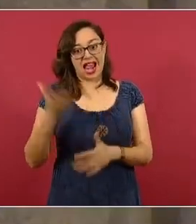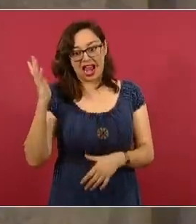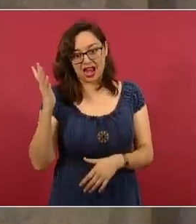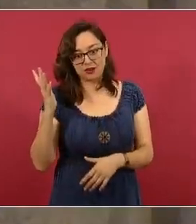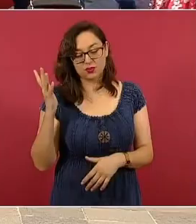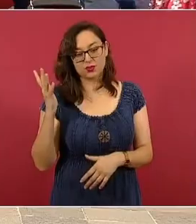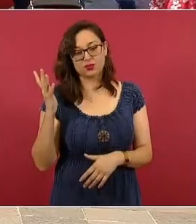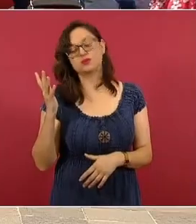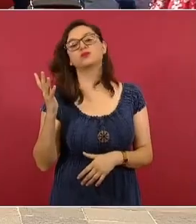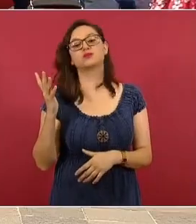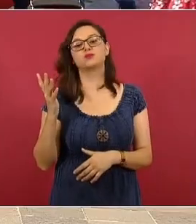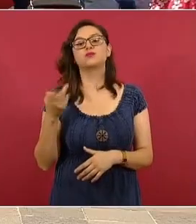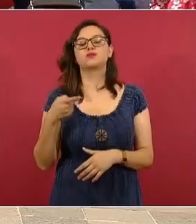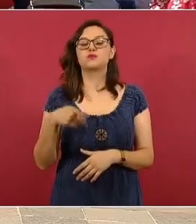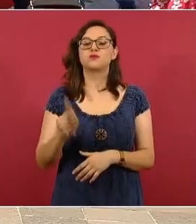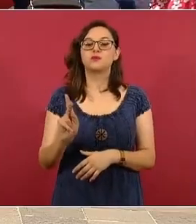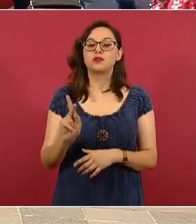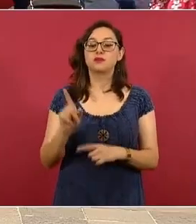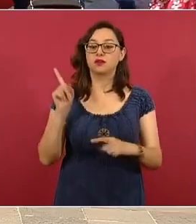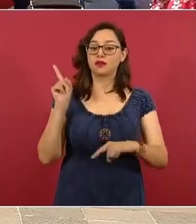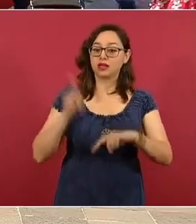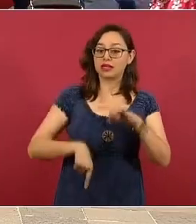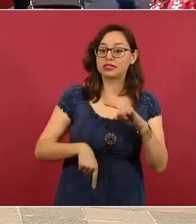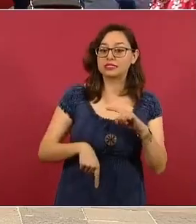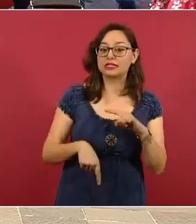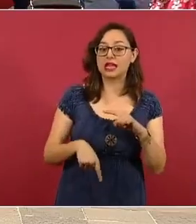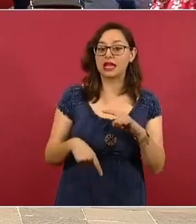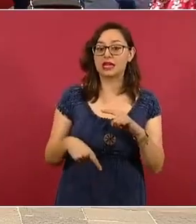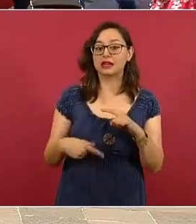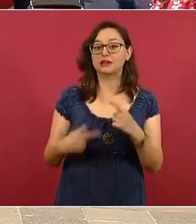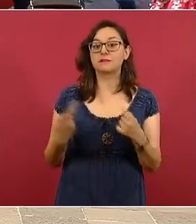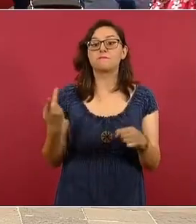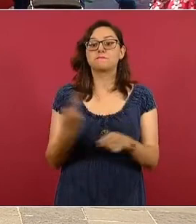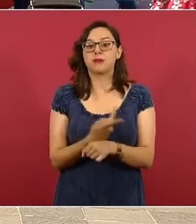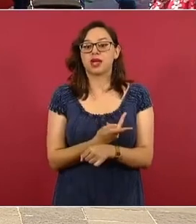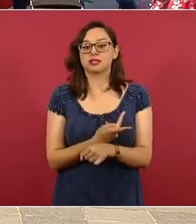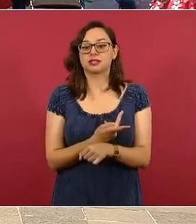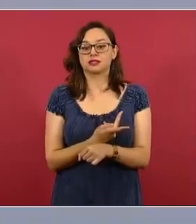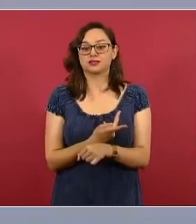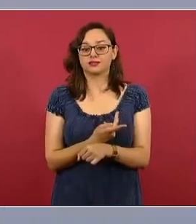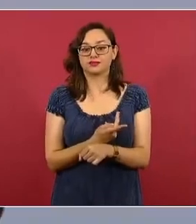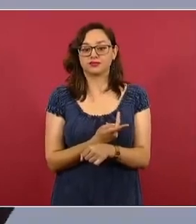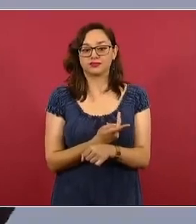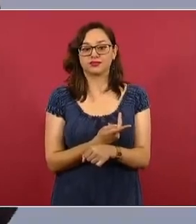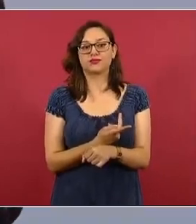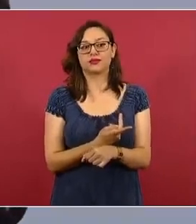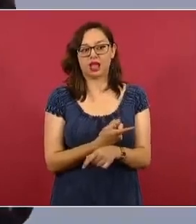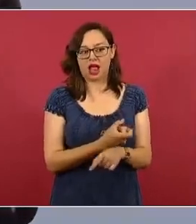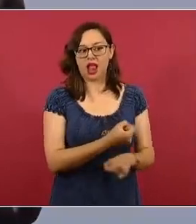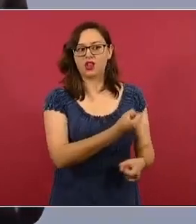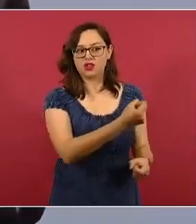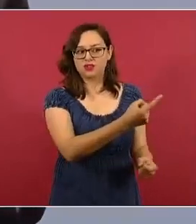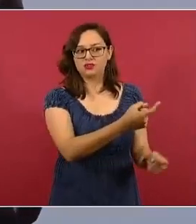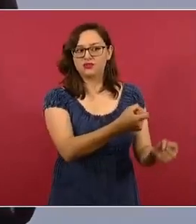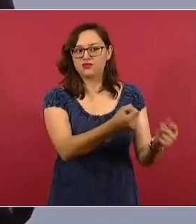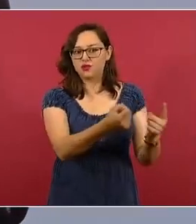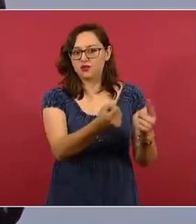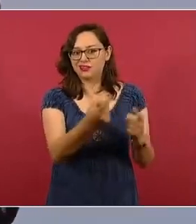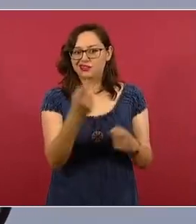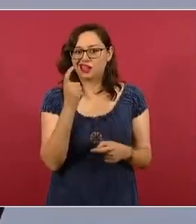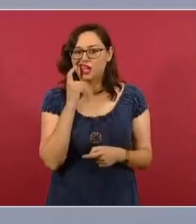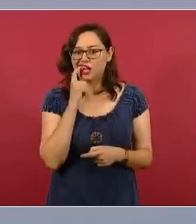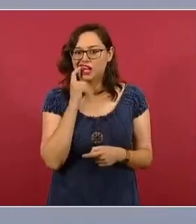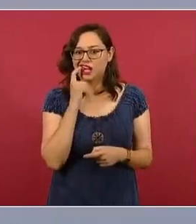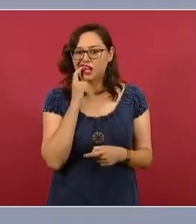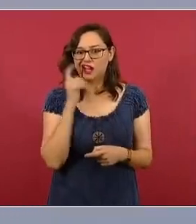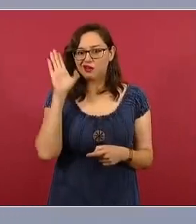quitamos el precio de garantía, los coyotes van a hacer su agosto. Entonces,